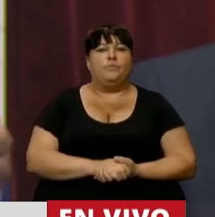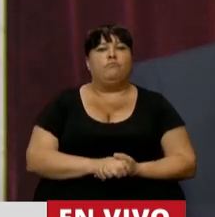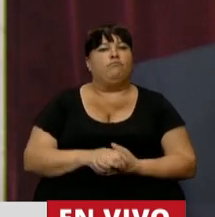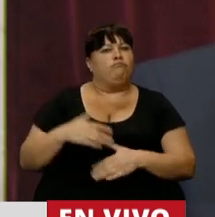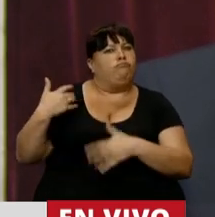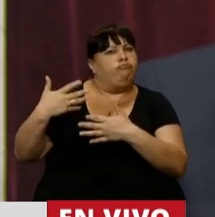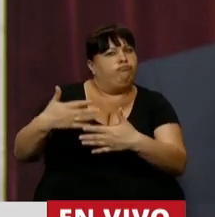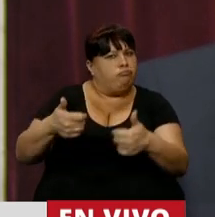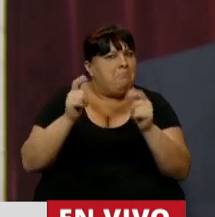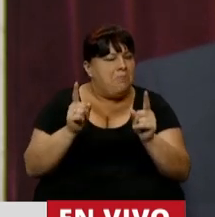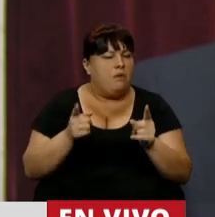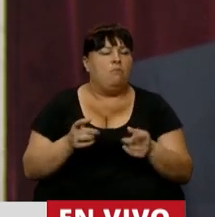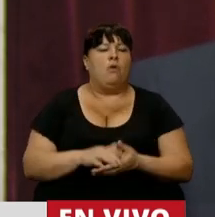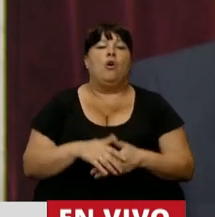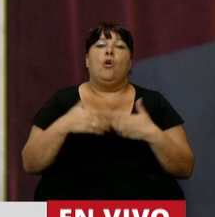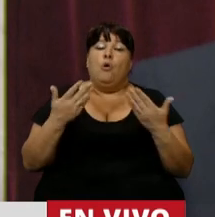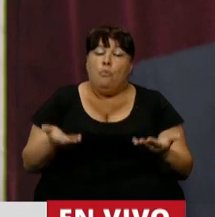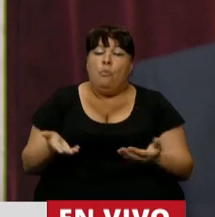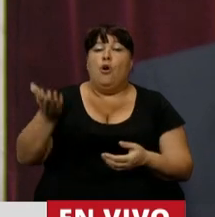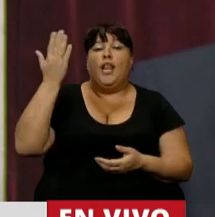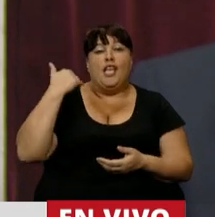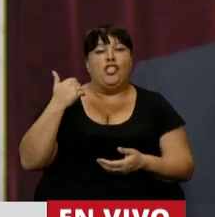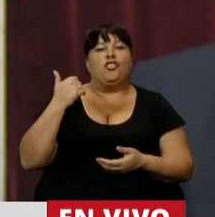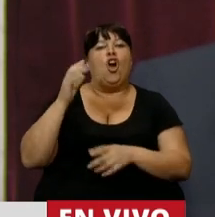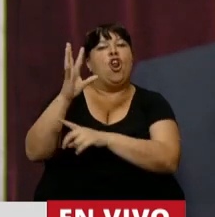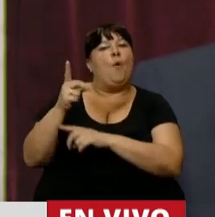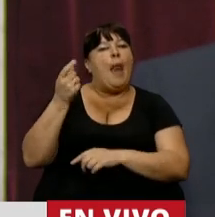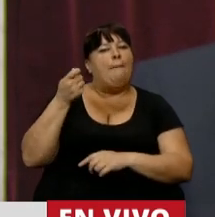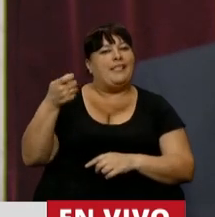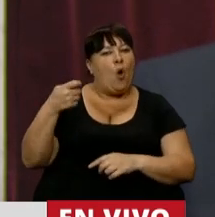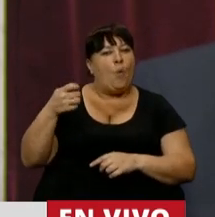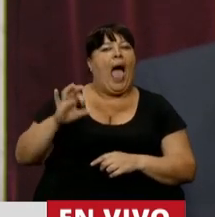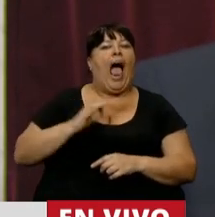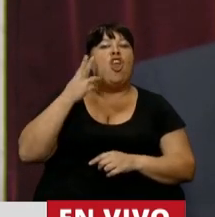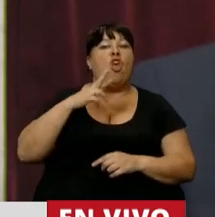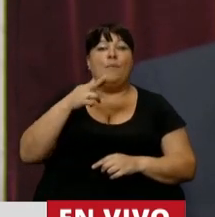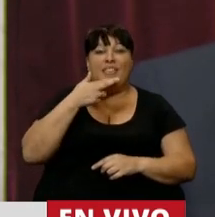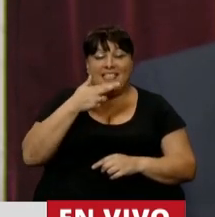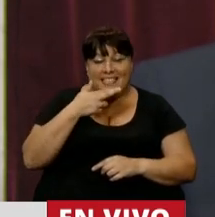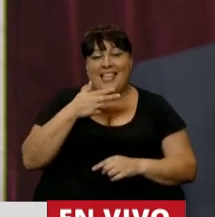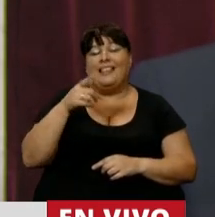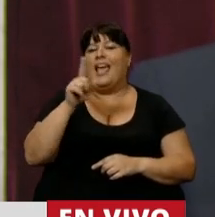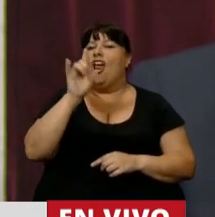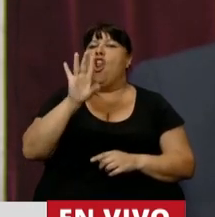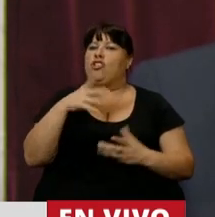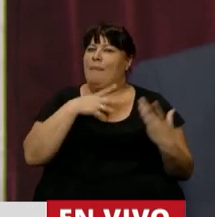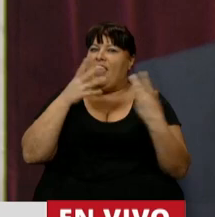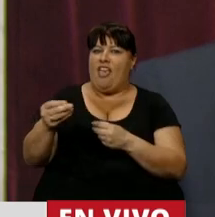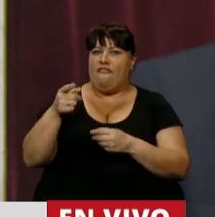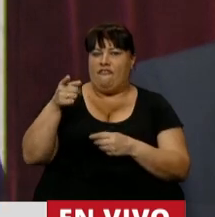avanzó fuertemente en eso. Por eso, cuando se le metió la mano en el bolsillo a los jubilados en el 2017, no solamente